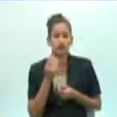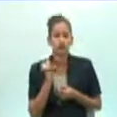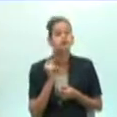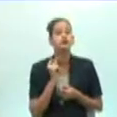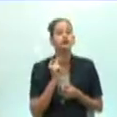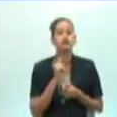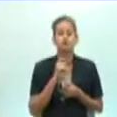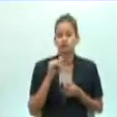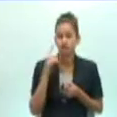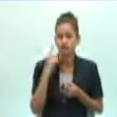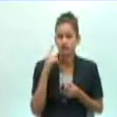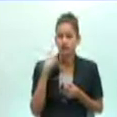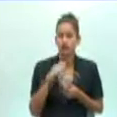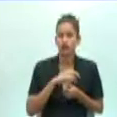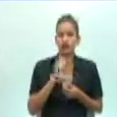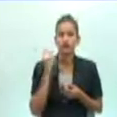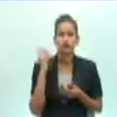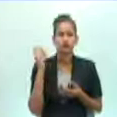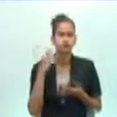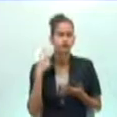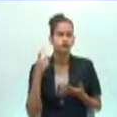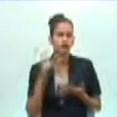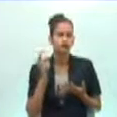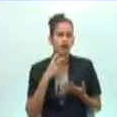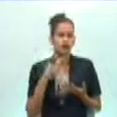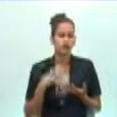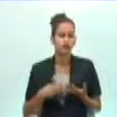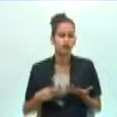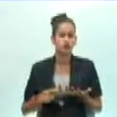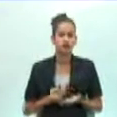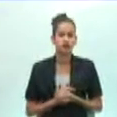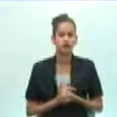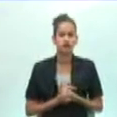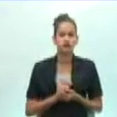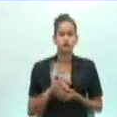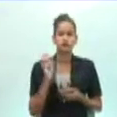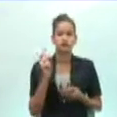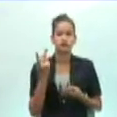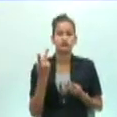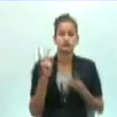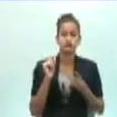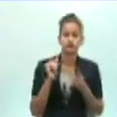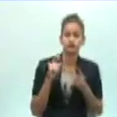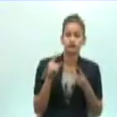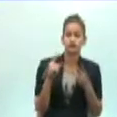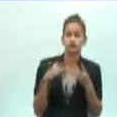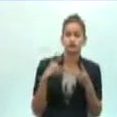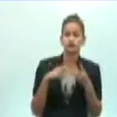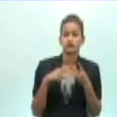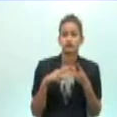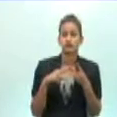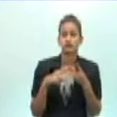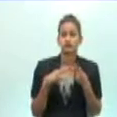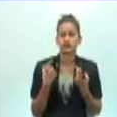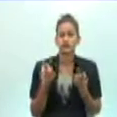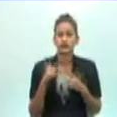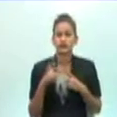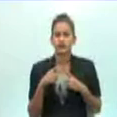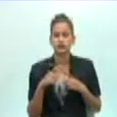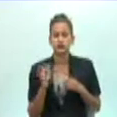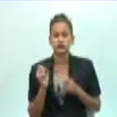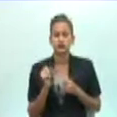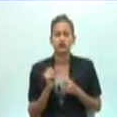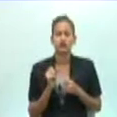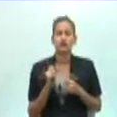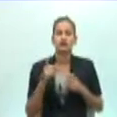la narración. ¿Cuál es la más completa? La segunda. El cuento ya nos está diciendo qué tipo de texto es. La